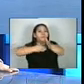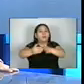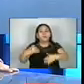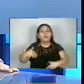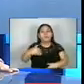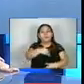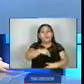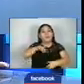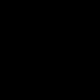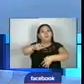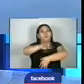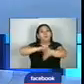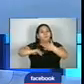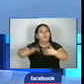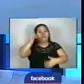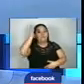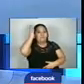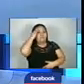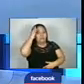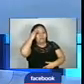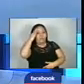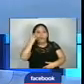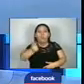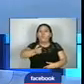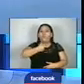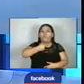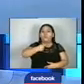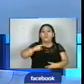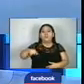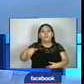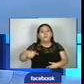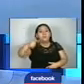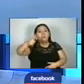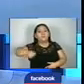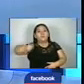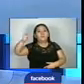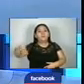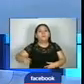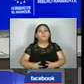ambiente. Conozcamos más de las previsiones climáticas para los próximos meses.